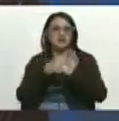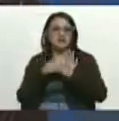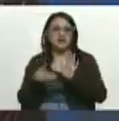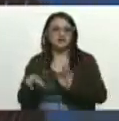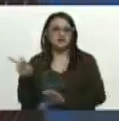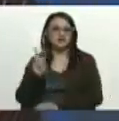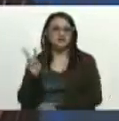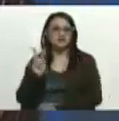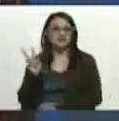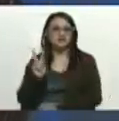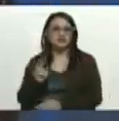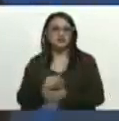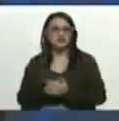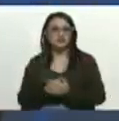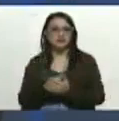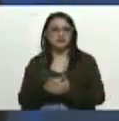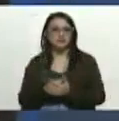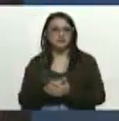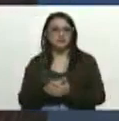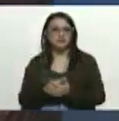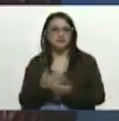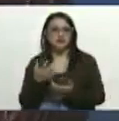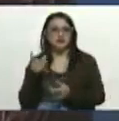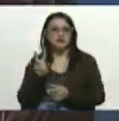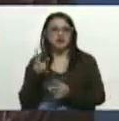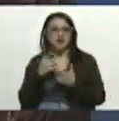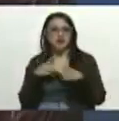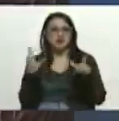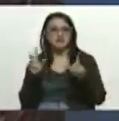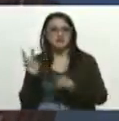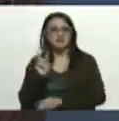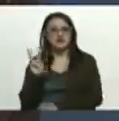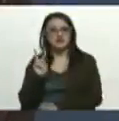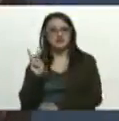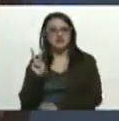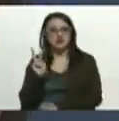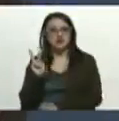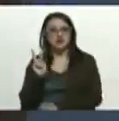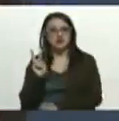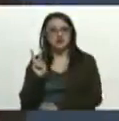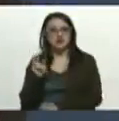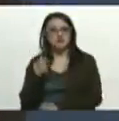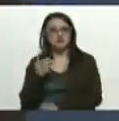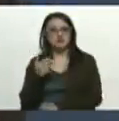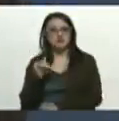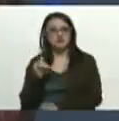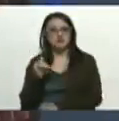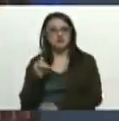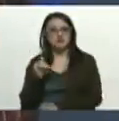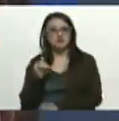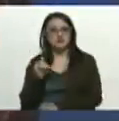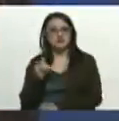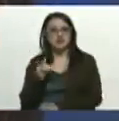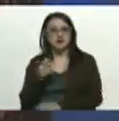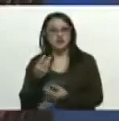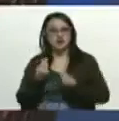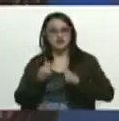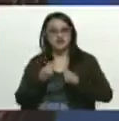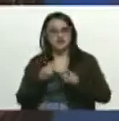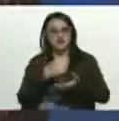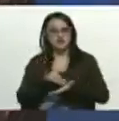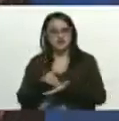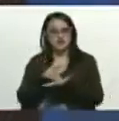a Venezuela de ser soberano, el derecho a Venezuela de ser libre y de que los venezolanos tengan una vida